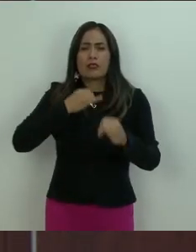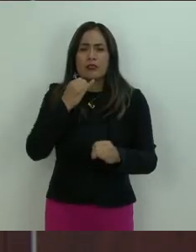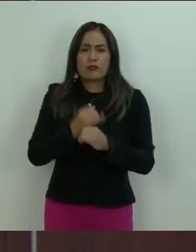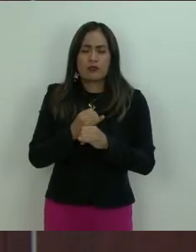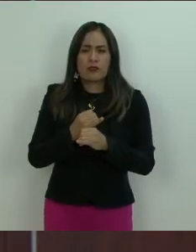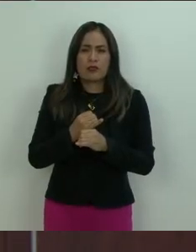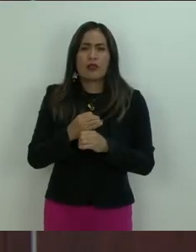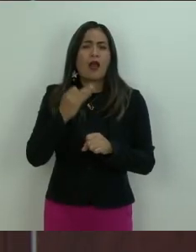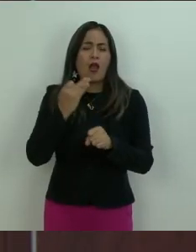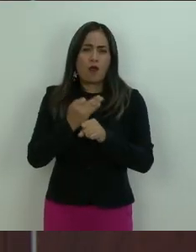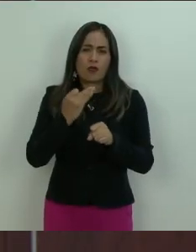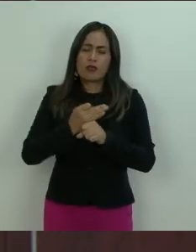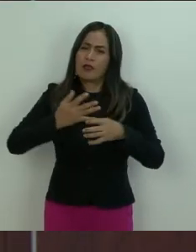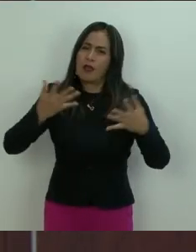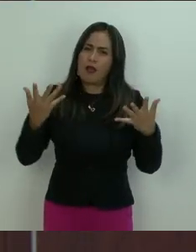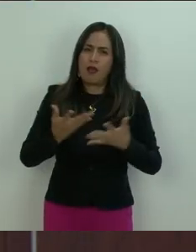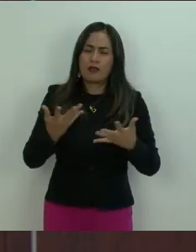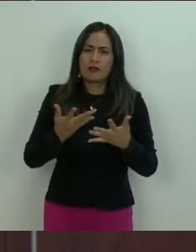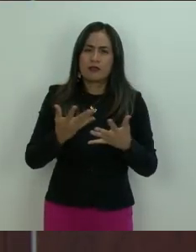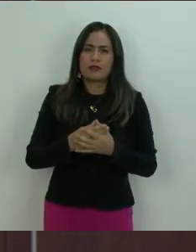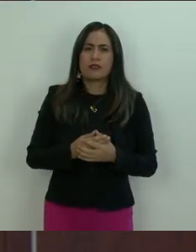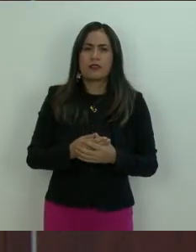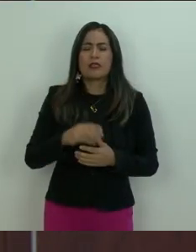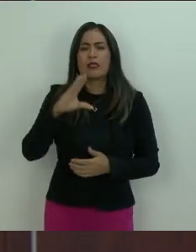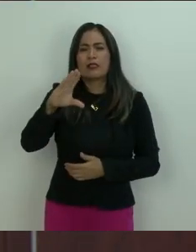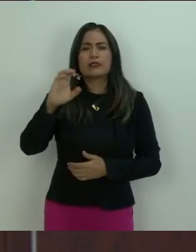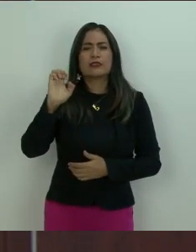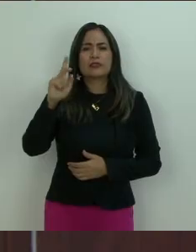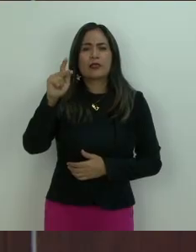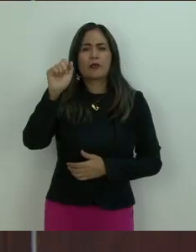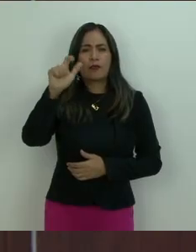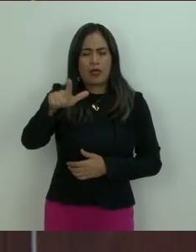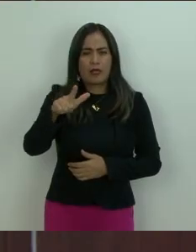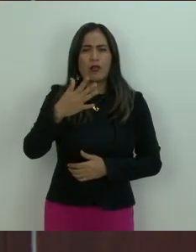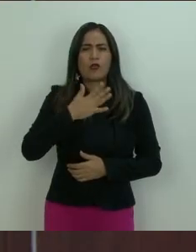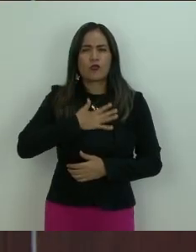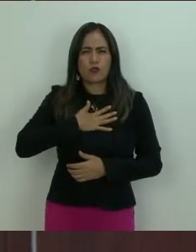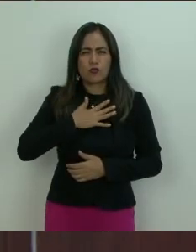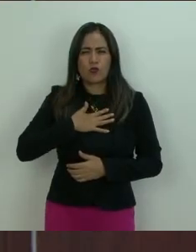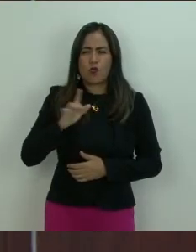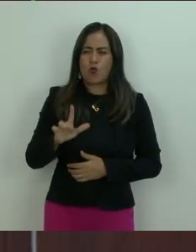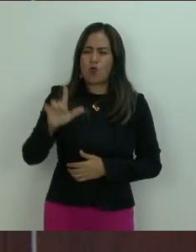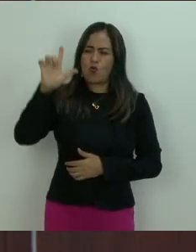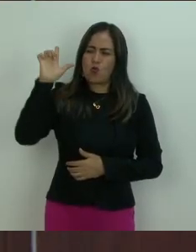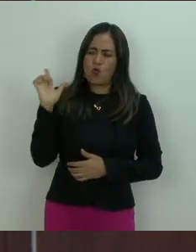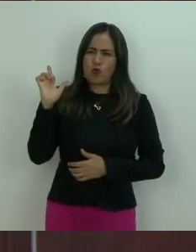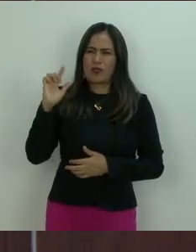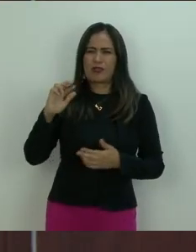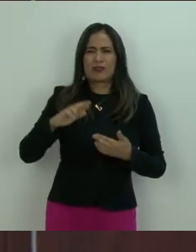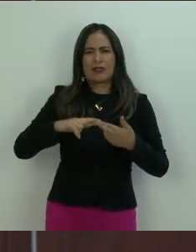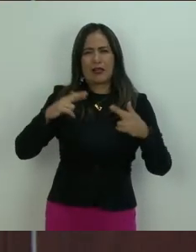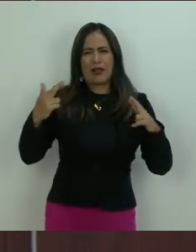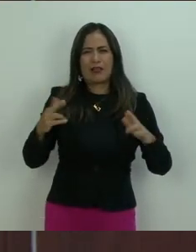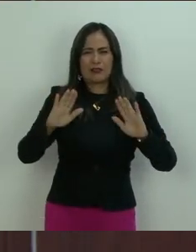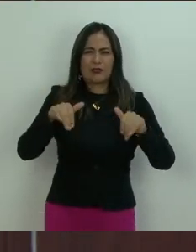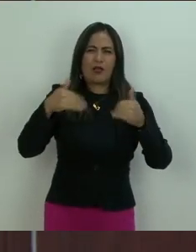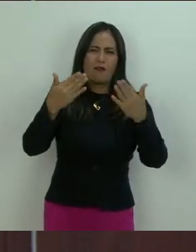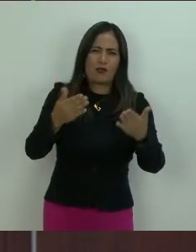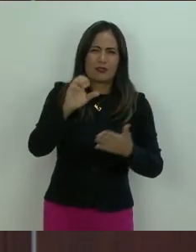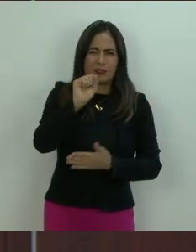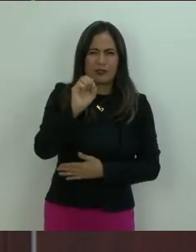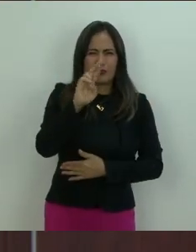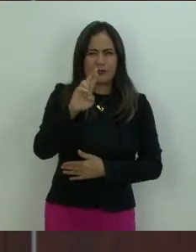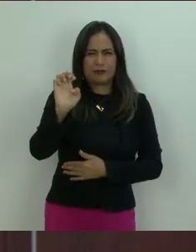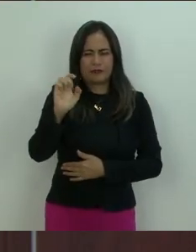ahorita se está realizando de la CEPAL. Estuve el lunes en Relaciones Exteriores y en la